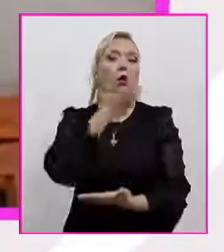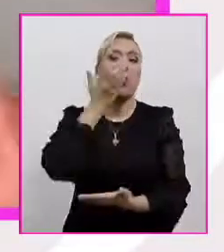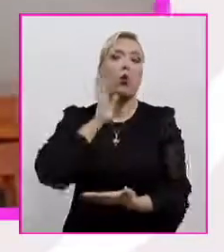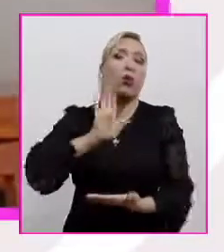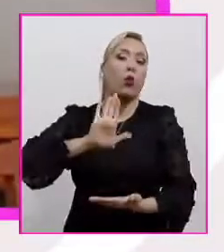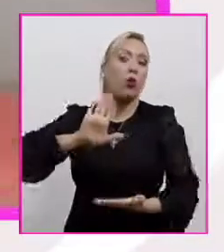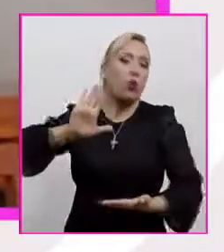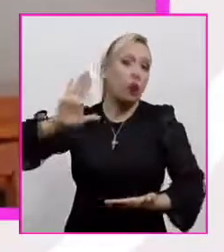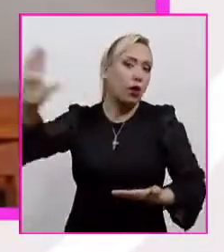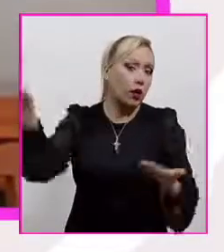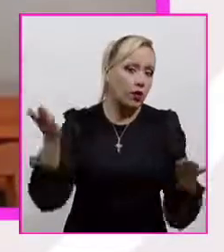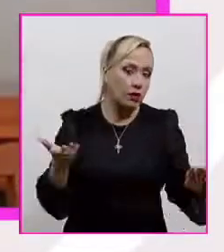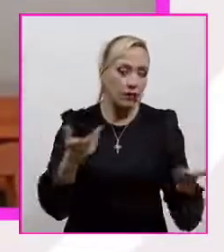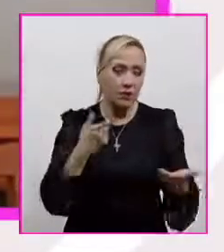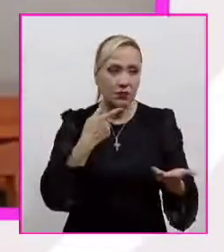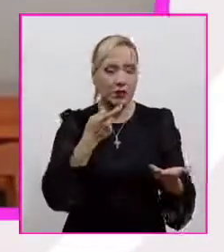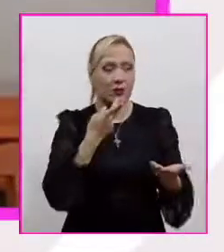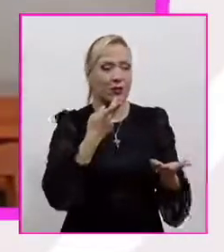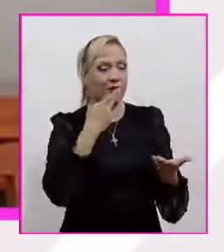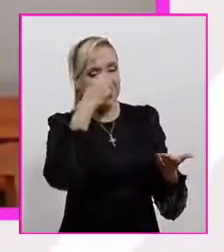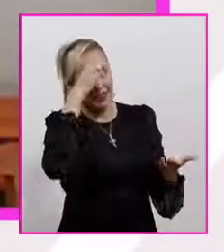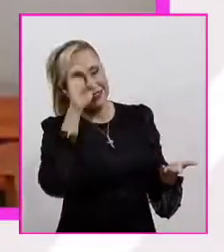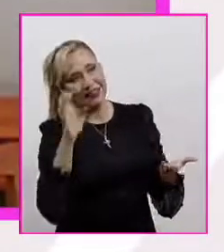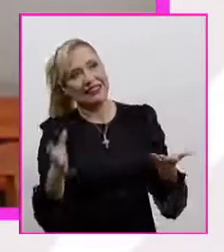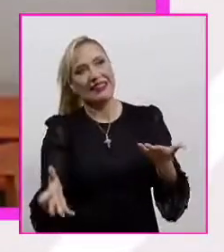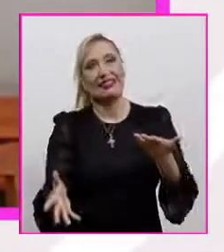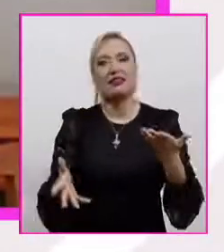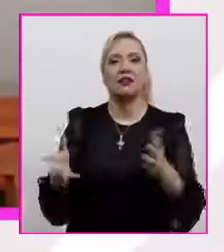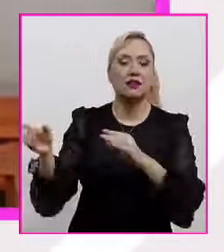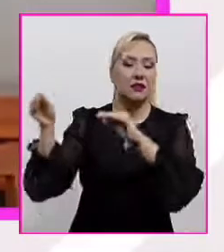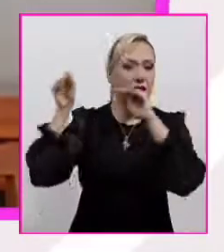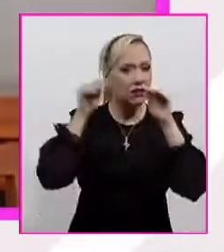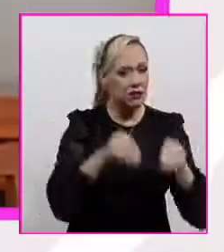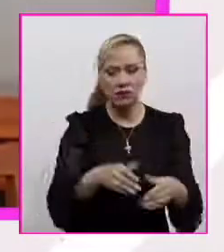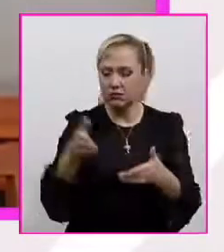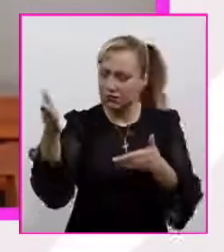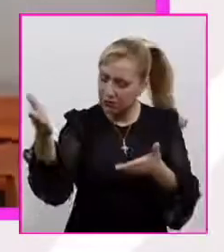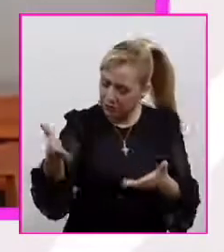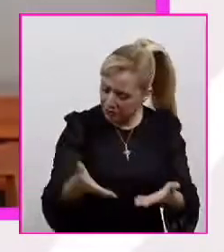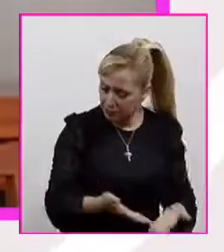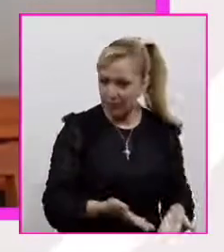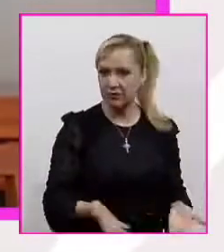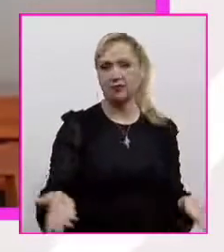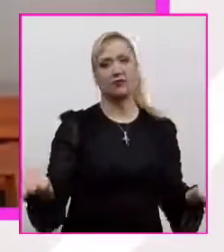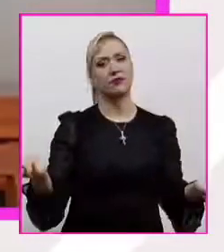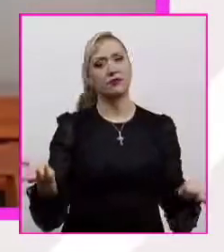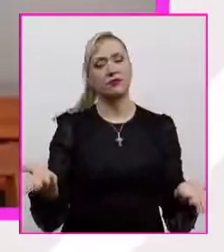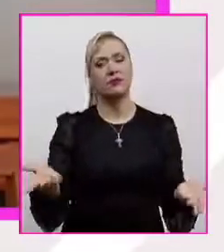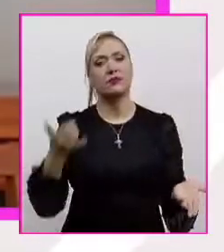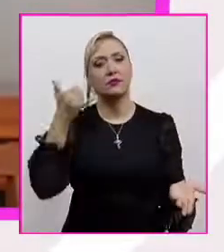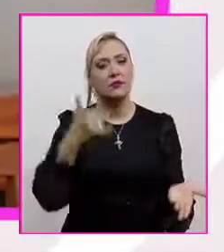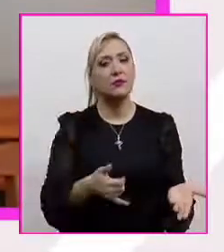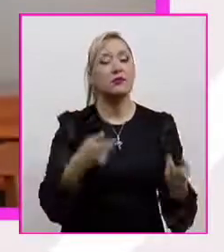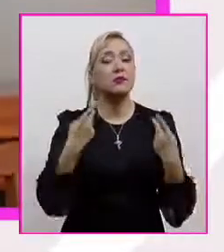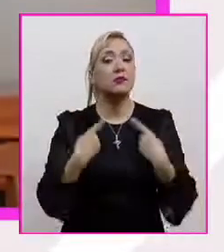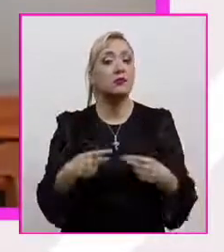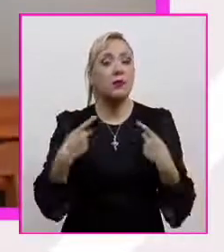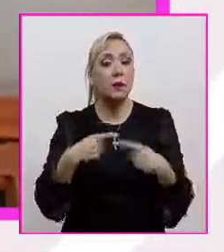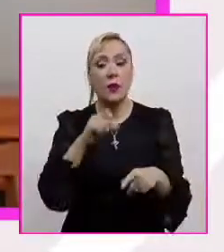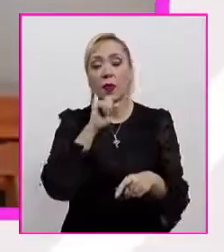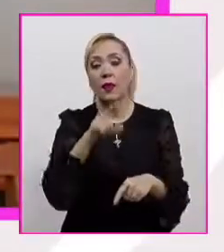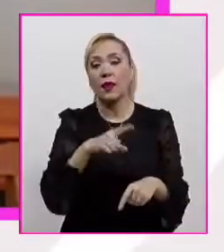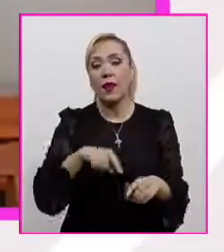como cualquier otra persona mexicana. Y tenemos también vigente la ley